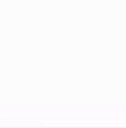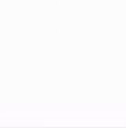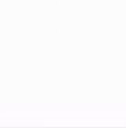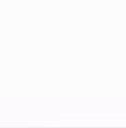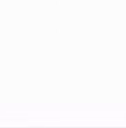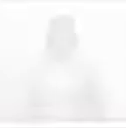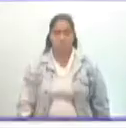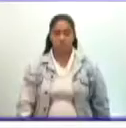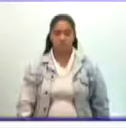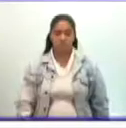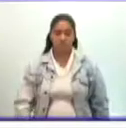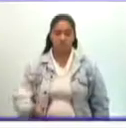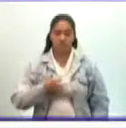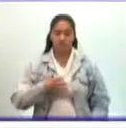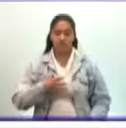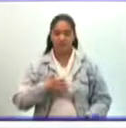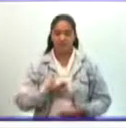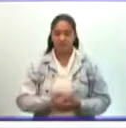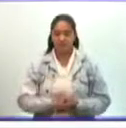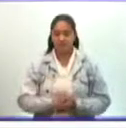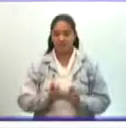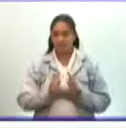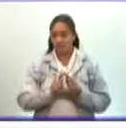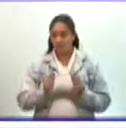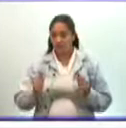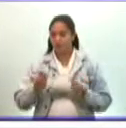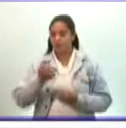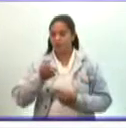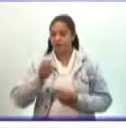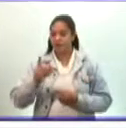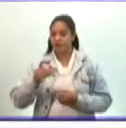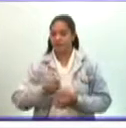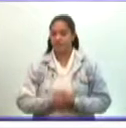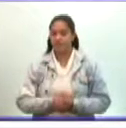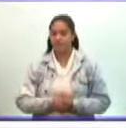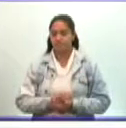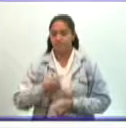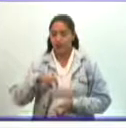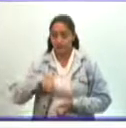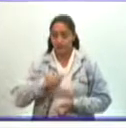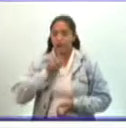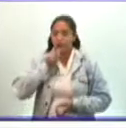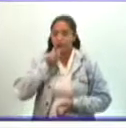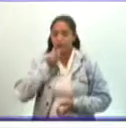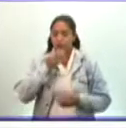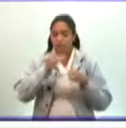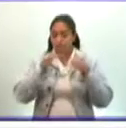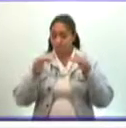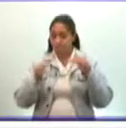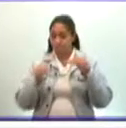Ya tienes la longitud del segmento AD. Ahora puedes sustituir